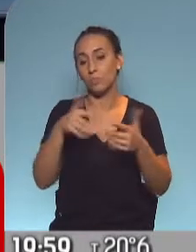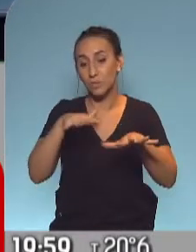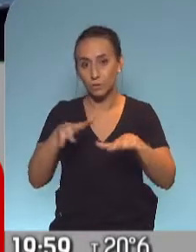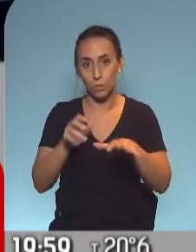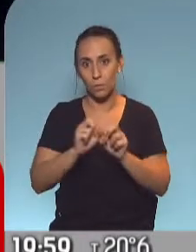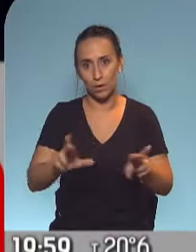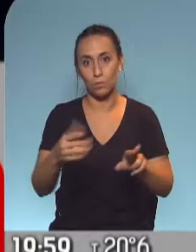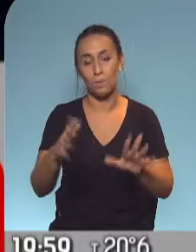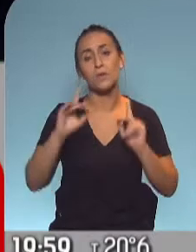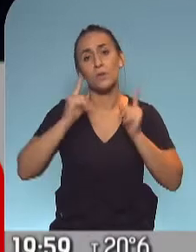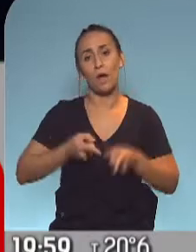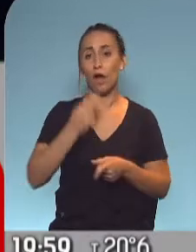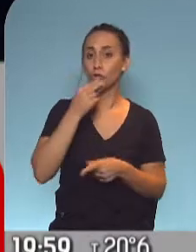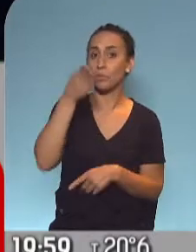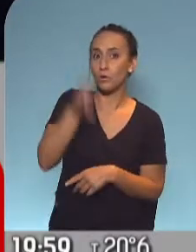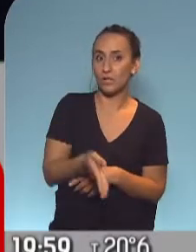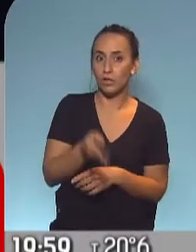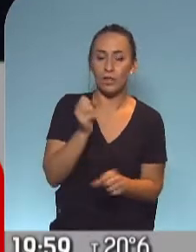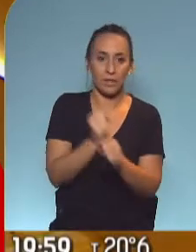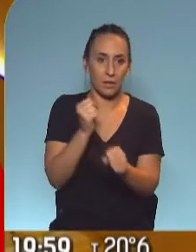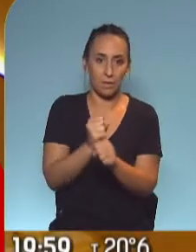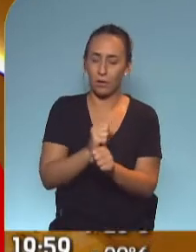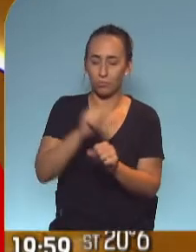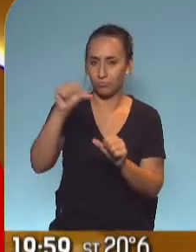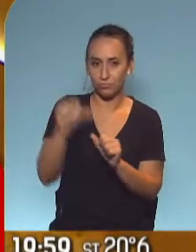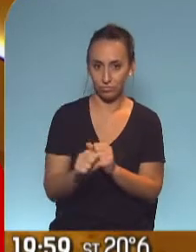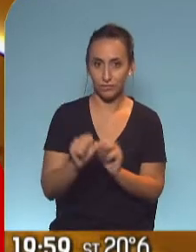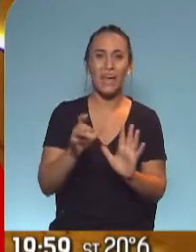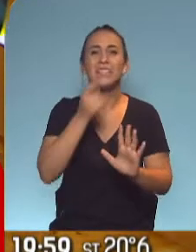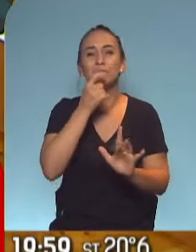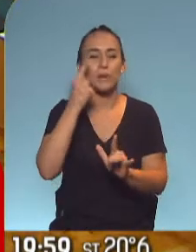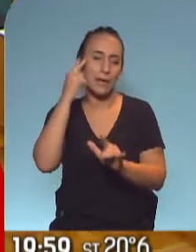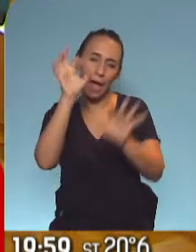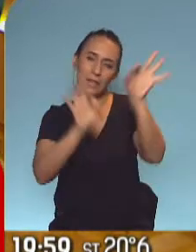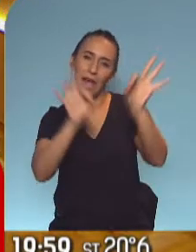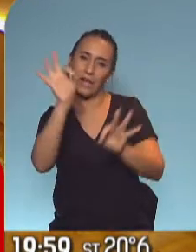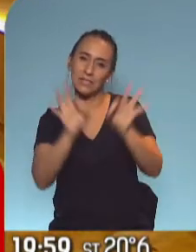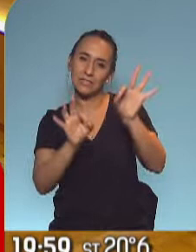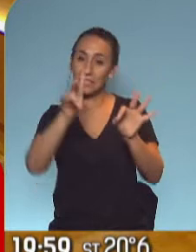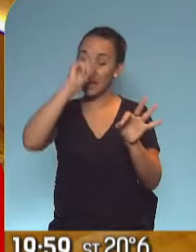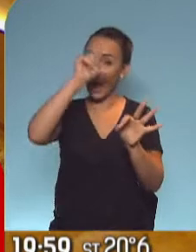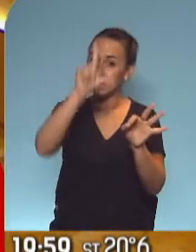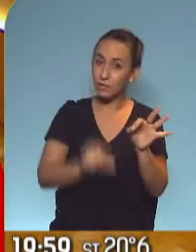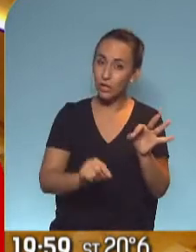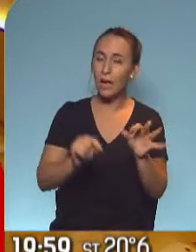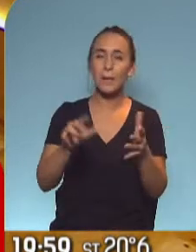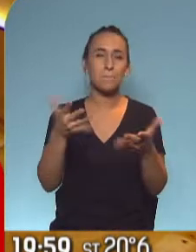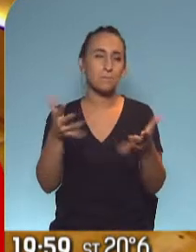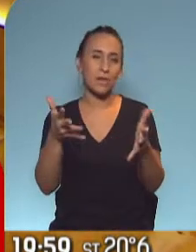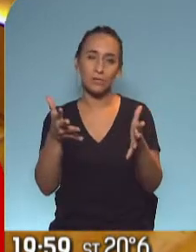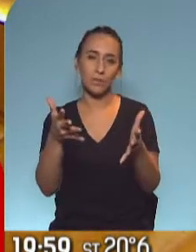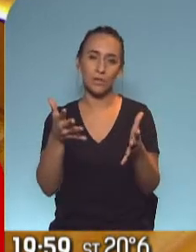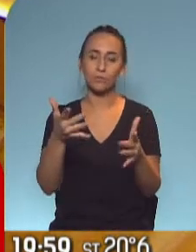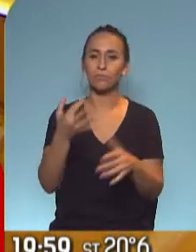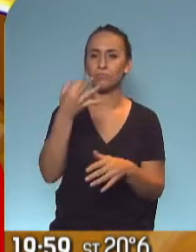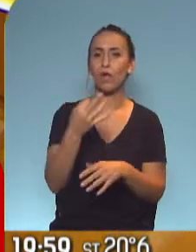un 11% de empleo que a... Si se hace una proyección a nivel nacional, se está hablando más o menos de un poco